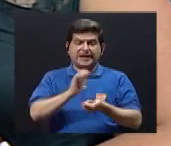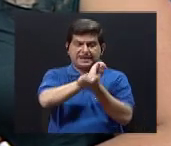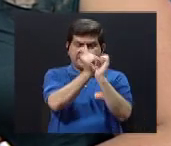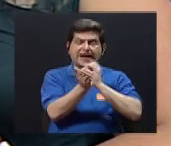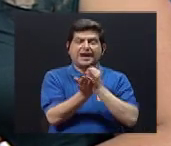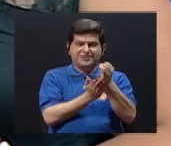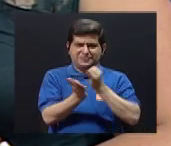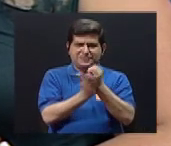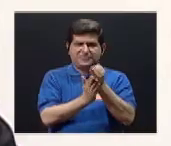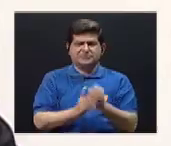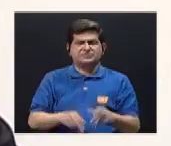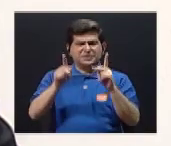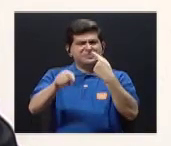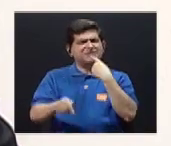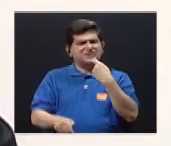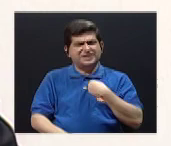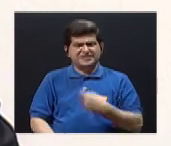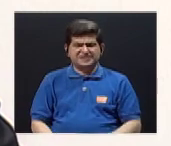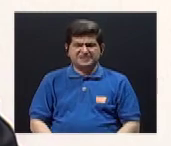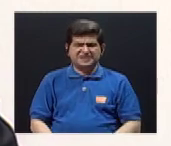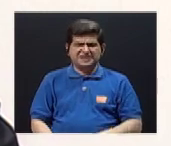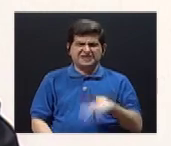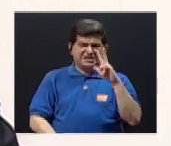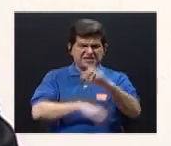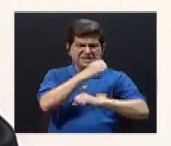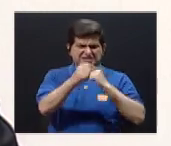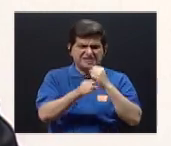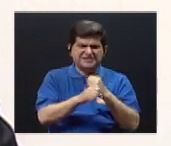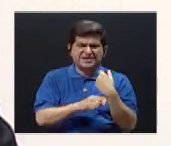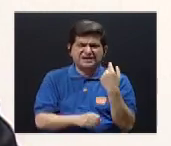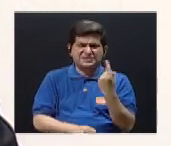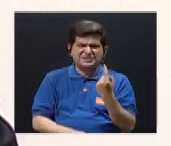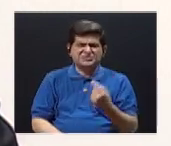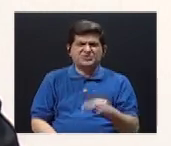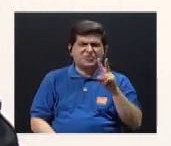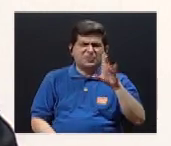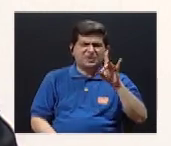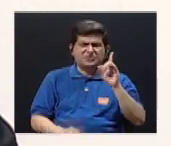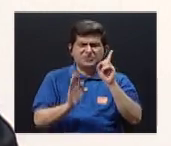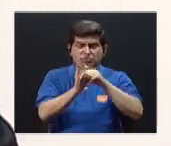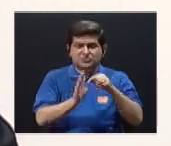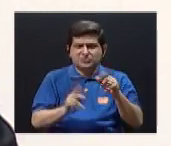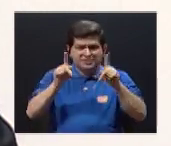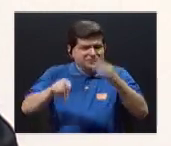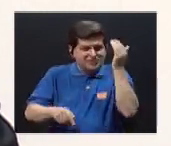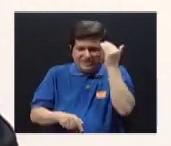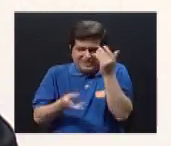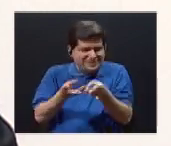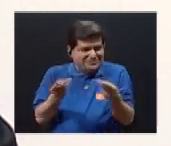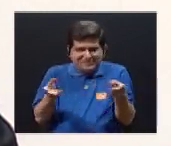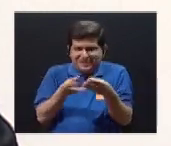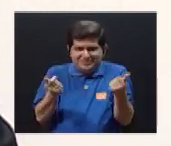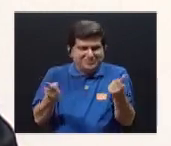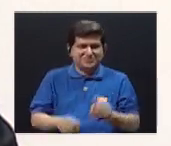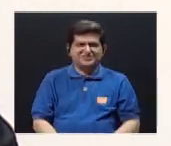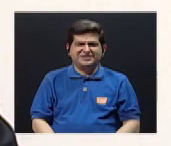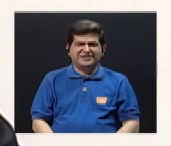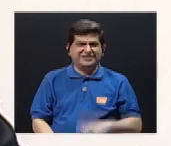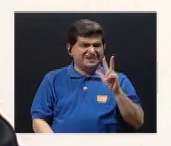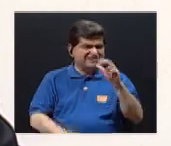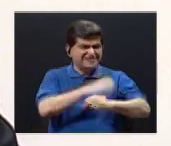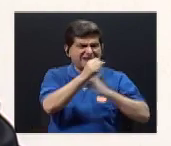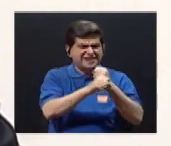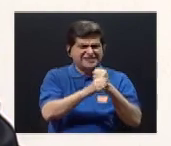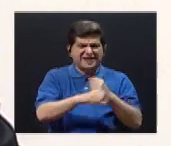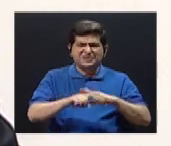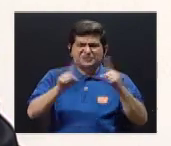cambios en la investigación. Muchos nos dicen, hay 3 años para 28 minutos, ¿verdad? Gente que no conoce producción nos comentó, ¿verdad? 3 años para 28